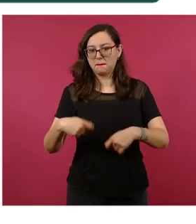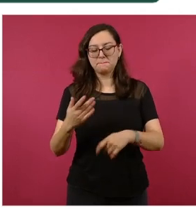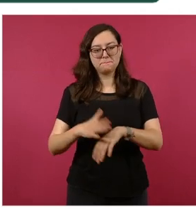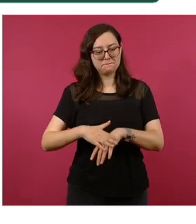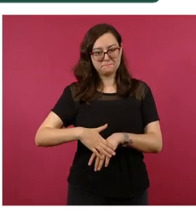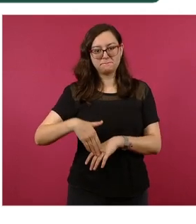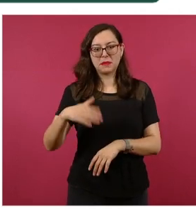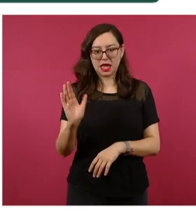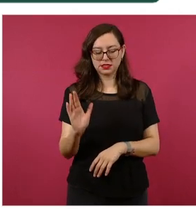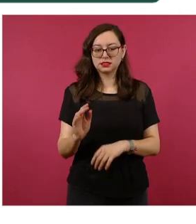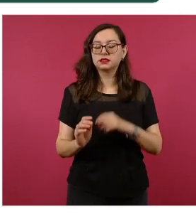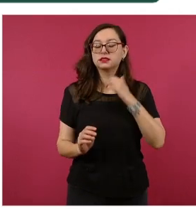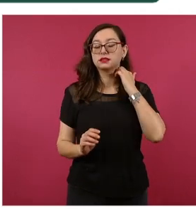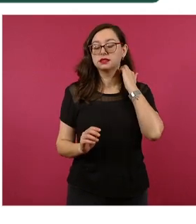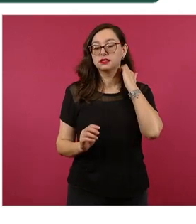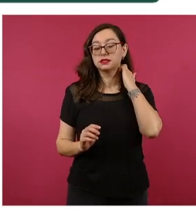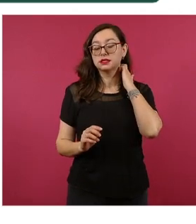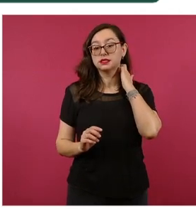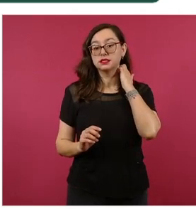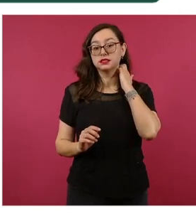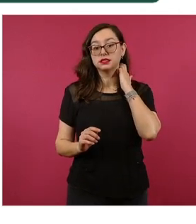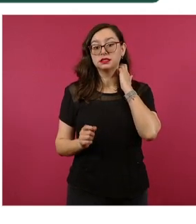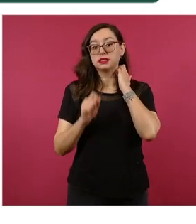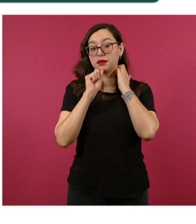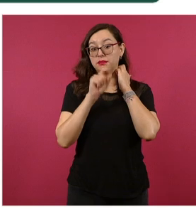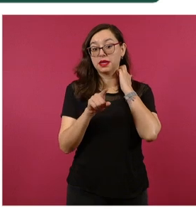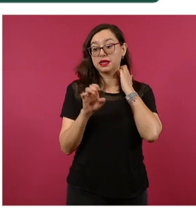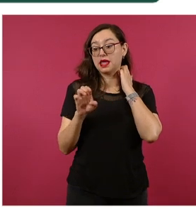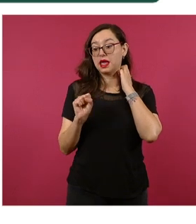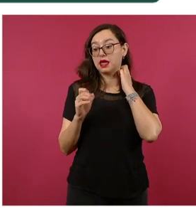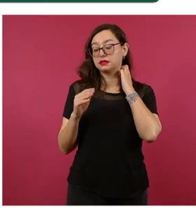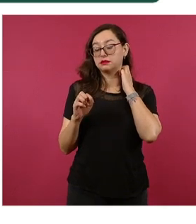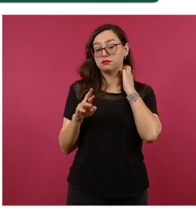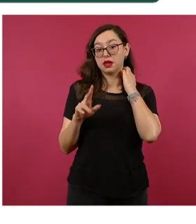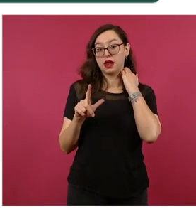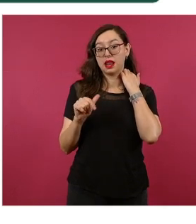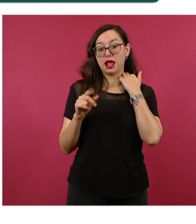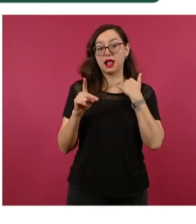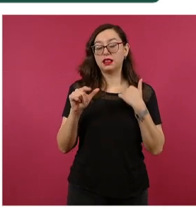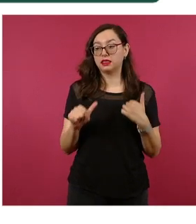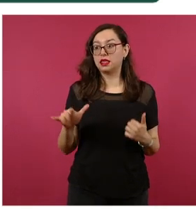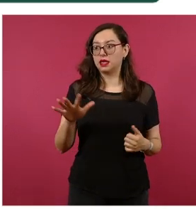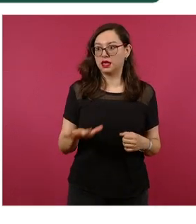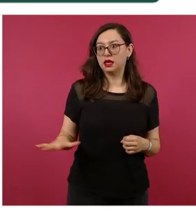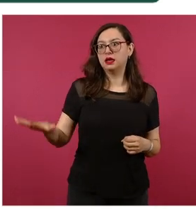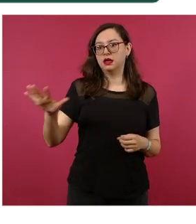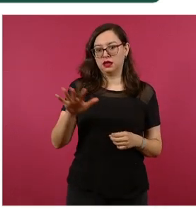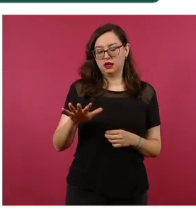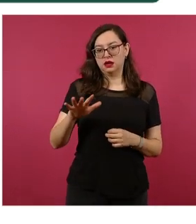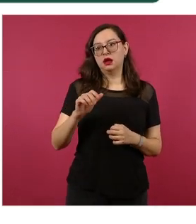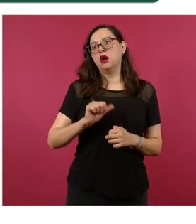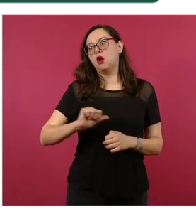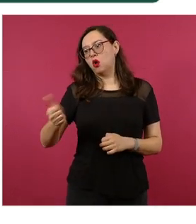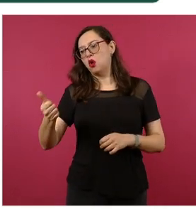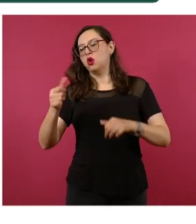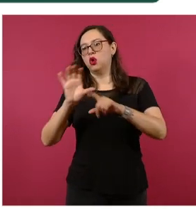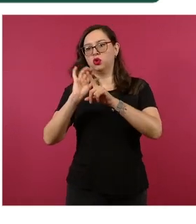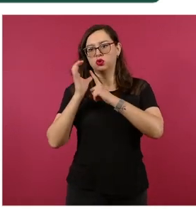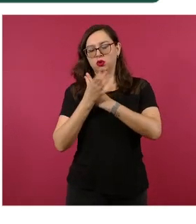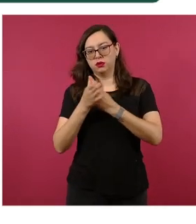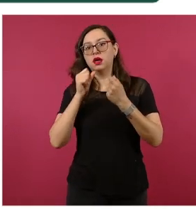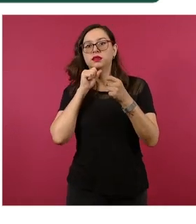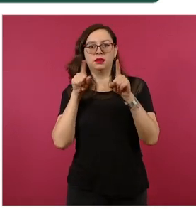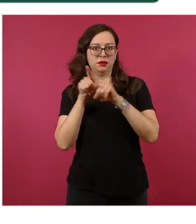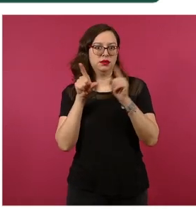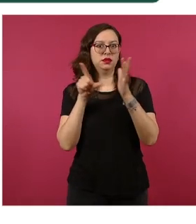Ahí fuimos a La Esmeralda, ahí en Gómez Palacio, pero fueron otros comités que ya se les